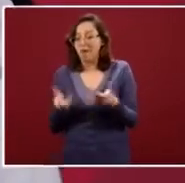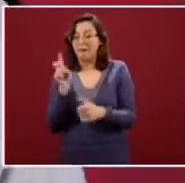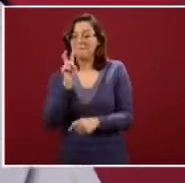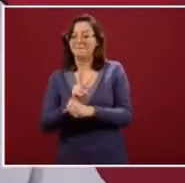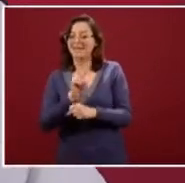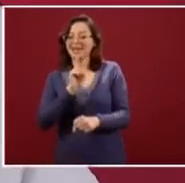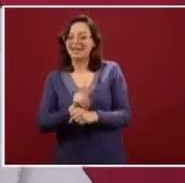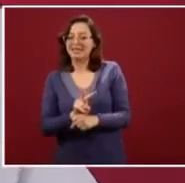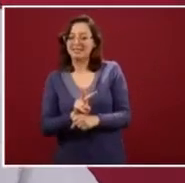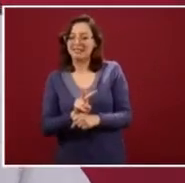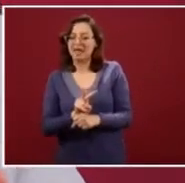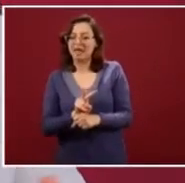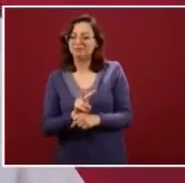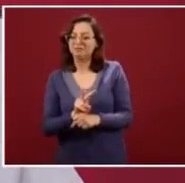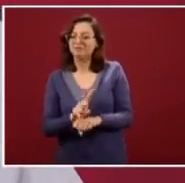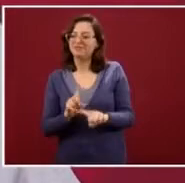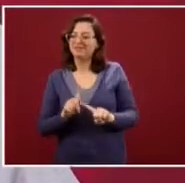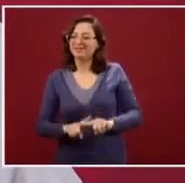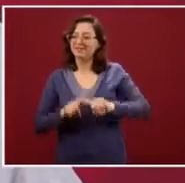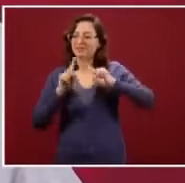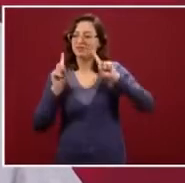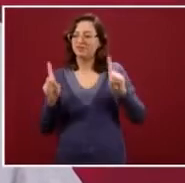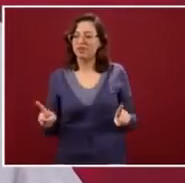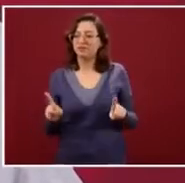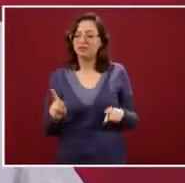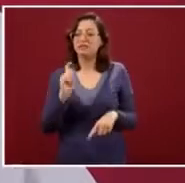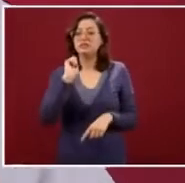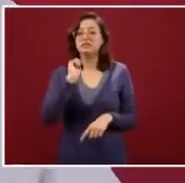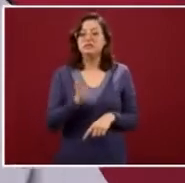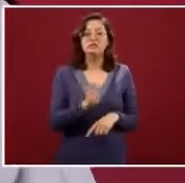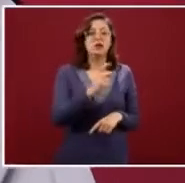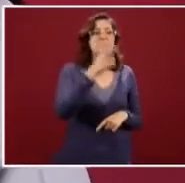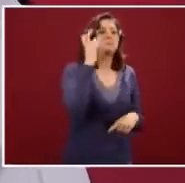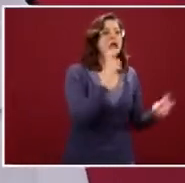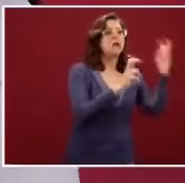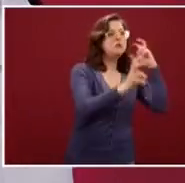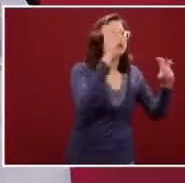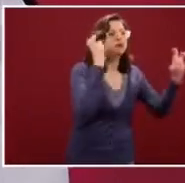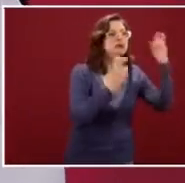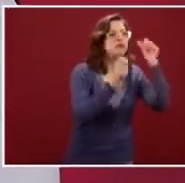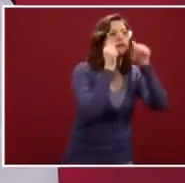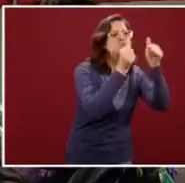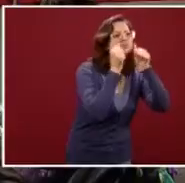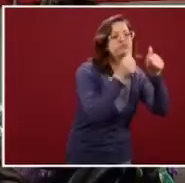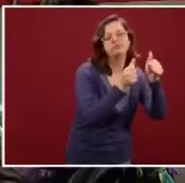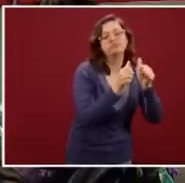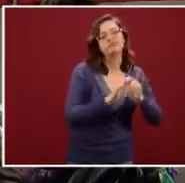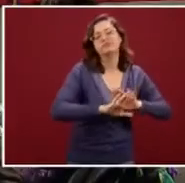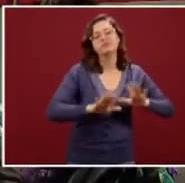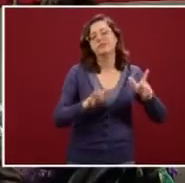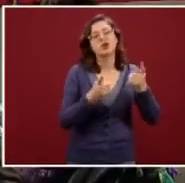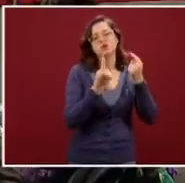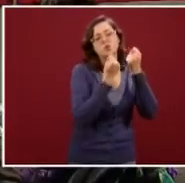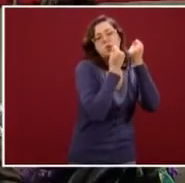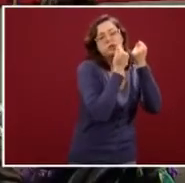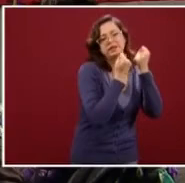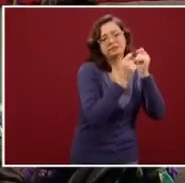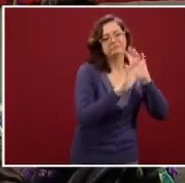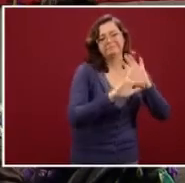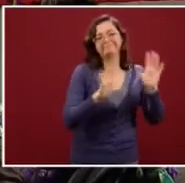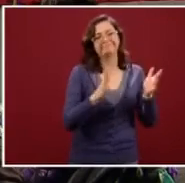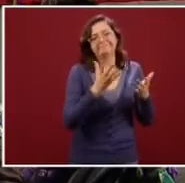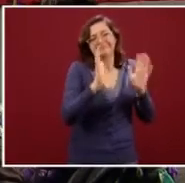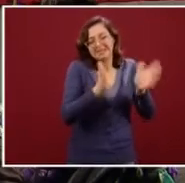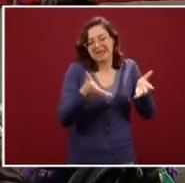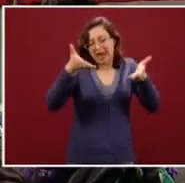empieza ya a dejar un poco de vista a los casos que son importados y ahora se concentra un poco más